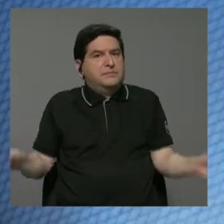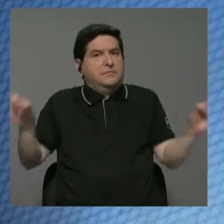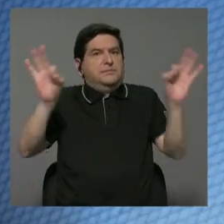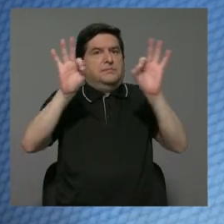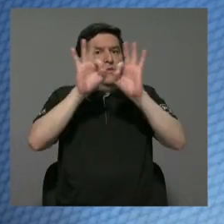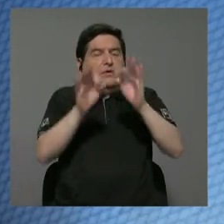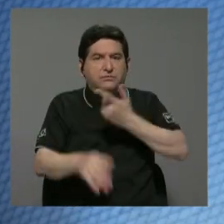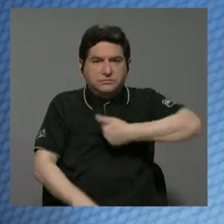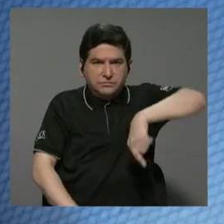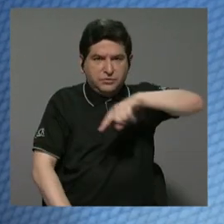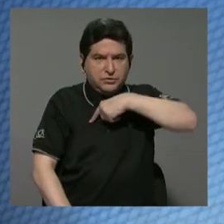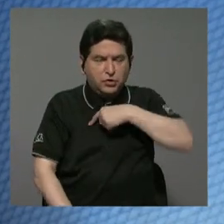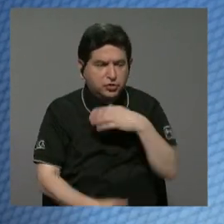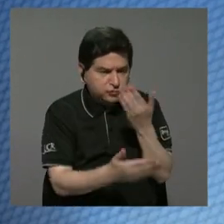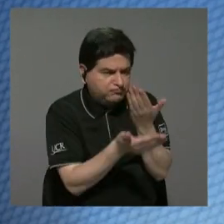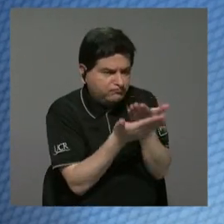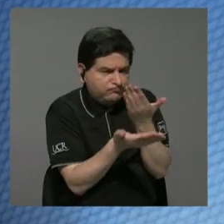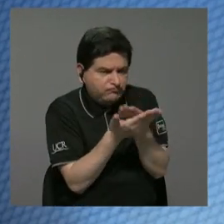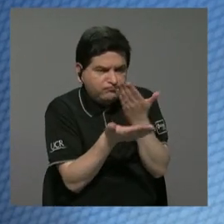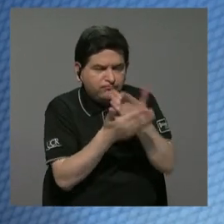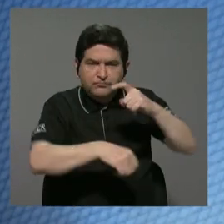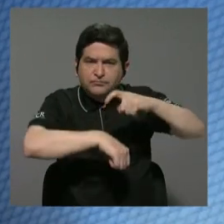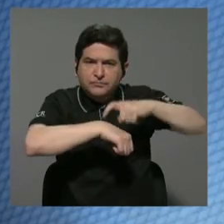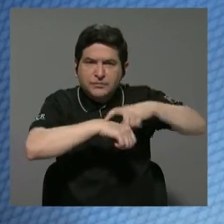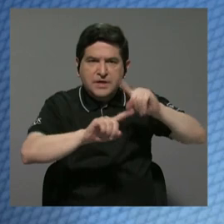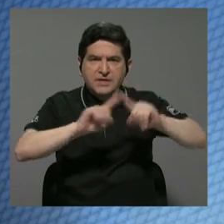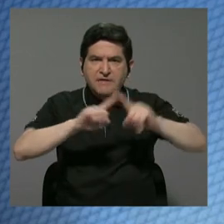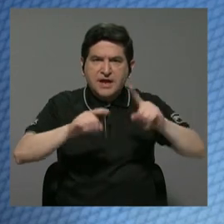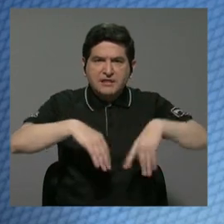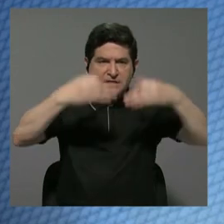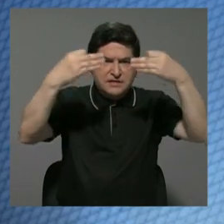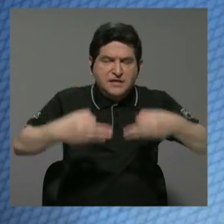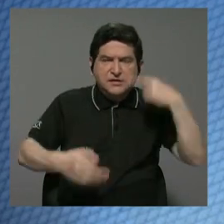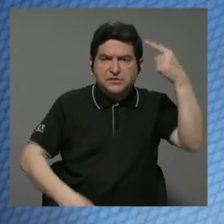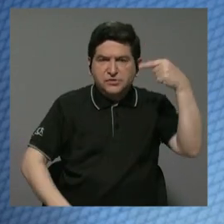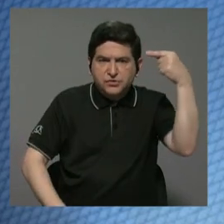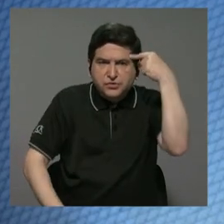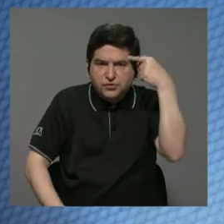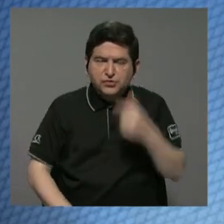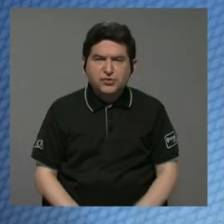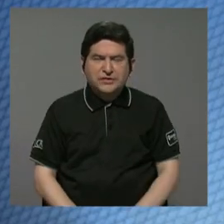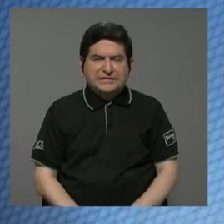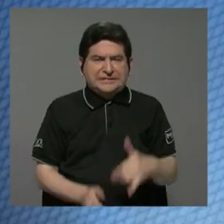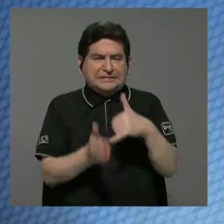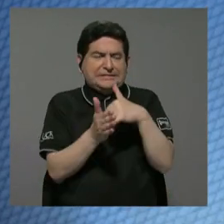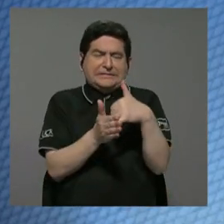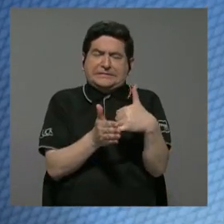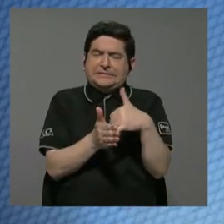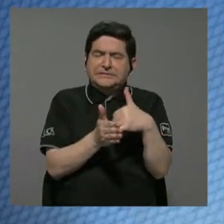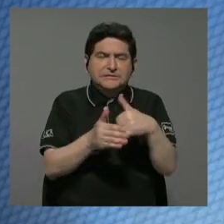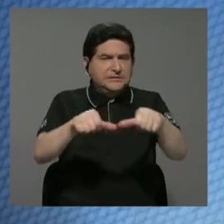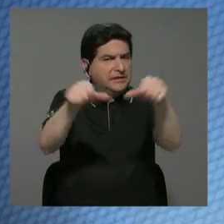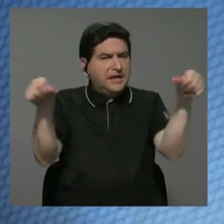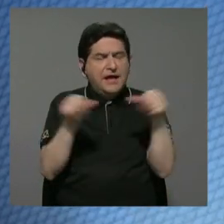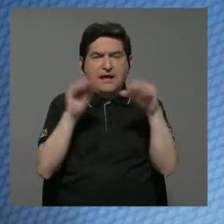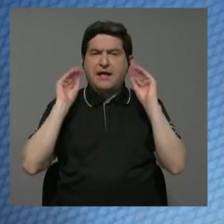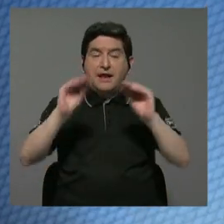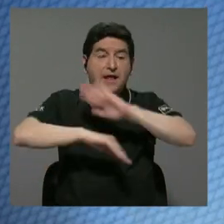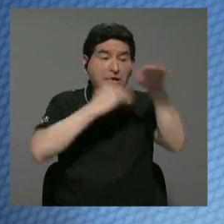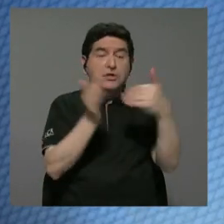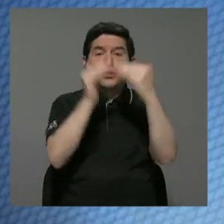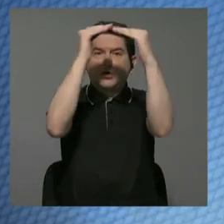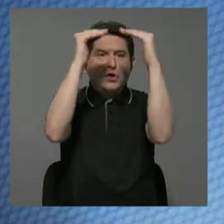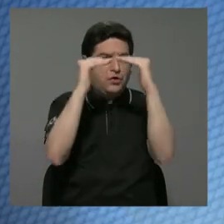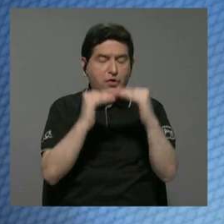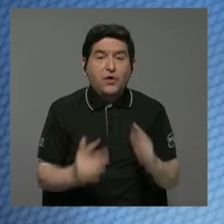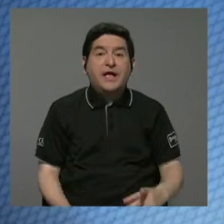porque hemos estado constatando con el tiempo y con las medidas que ha estado tomando el gobierno que se está fragilizando muchísimo el sector educativo a todos los niveles,